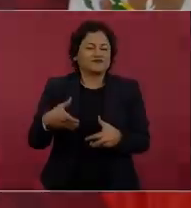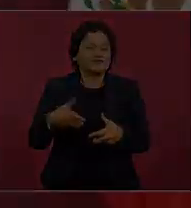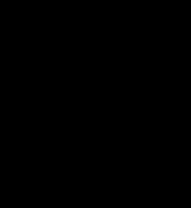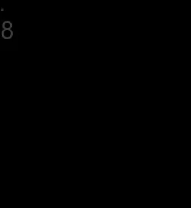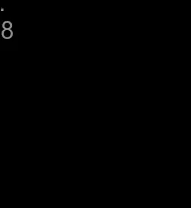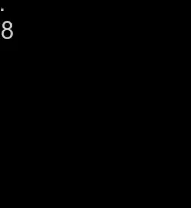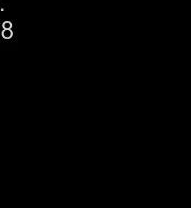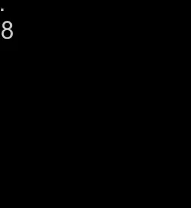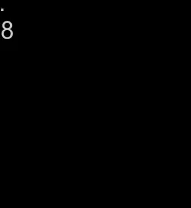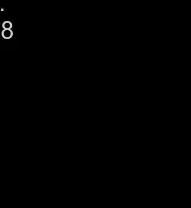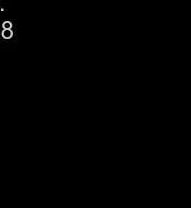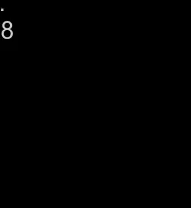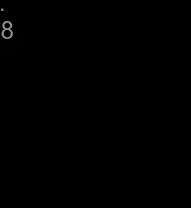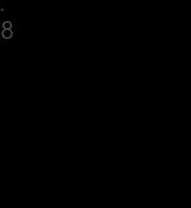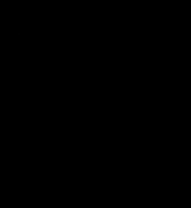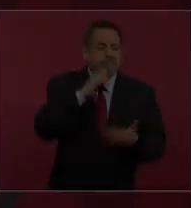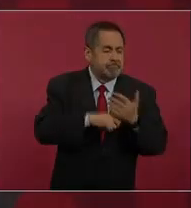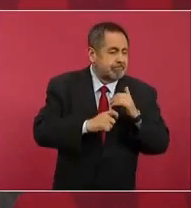el que